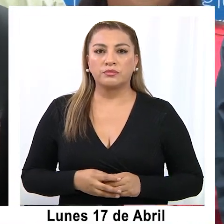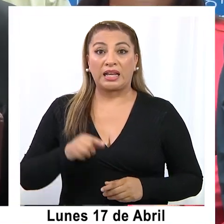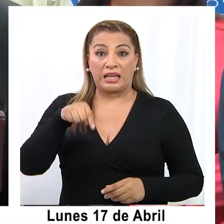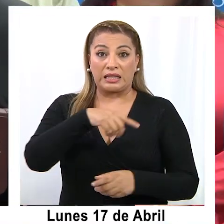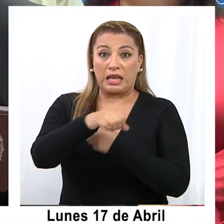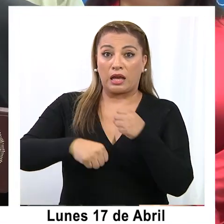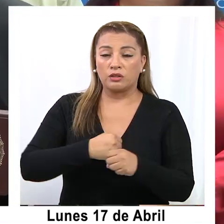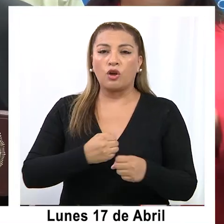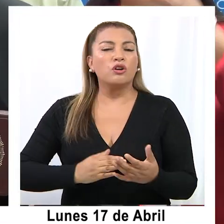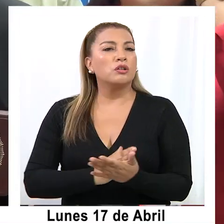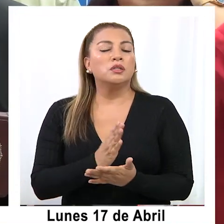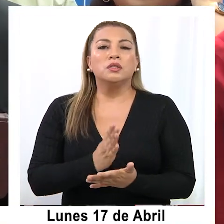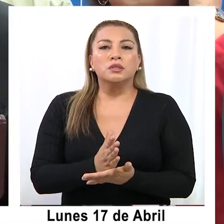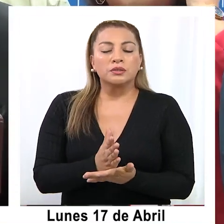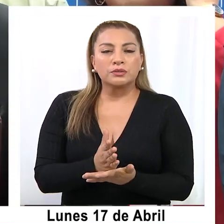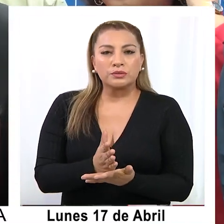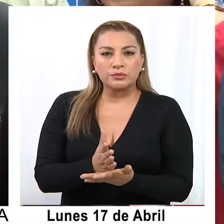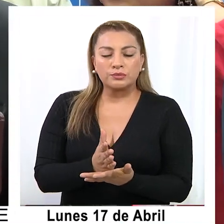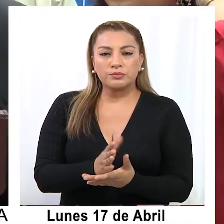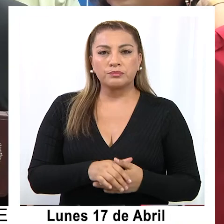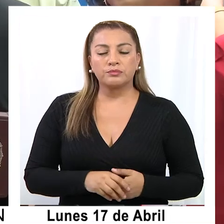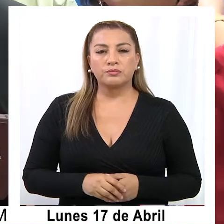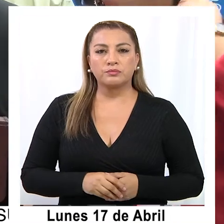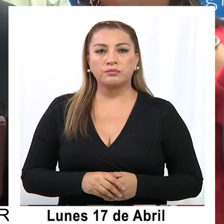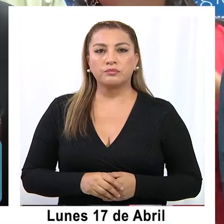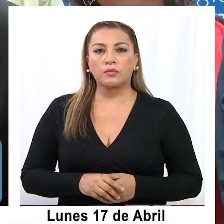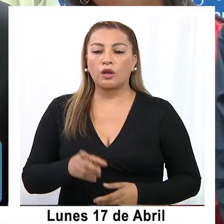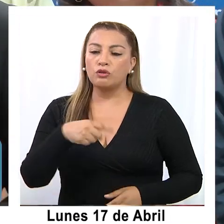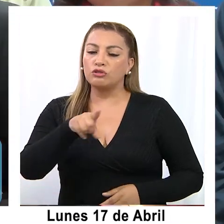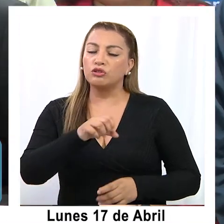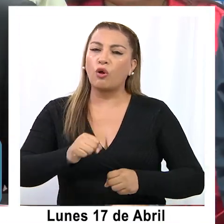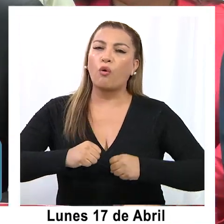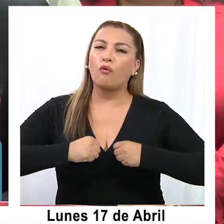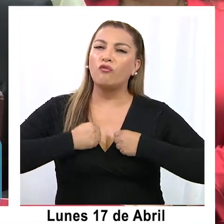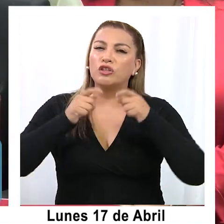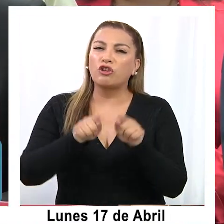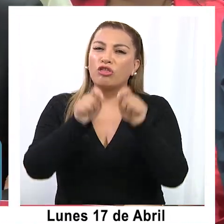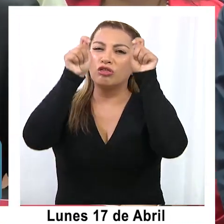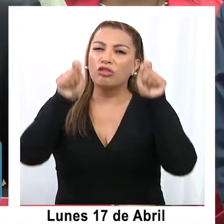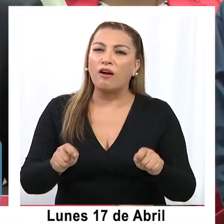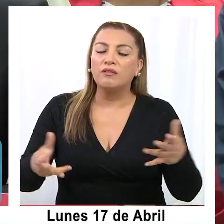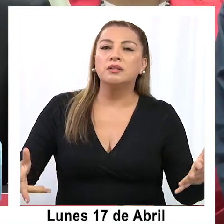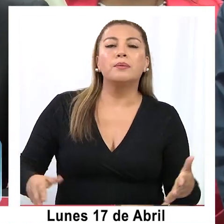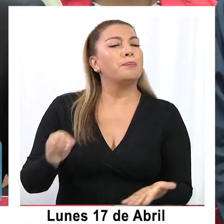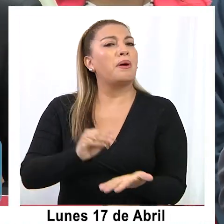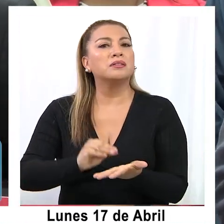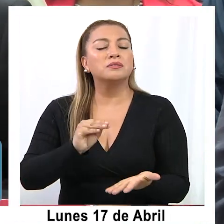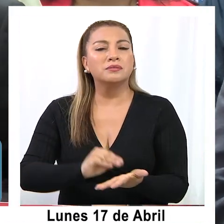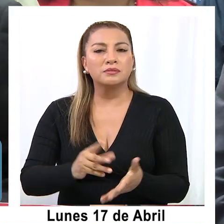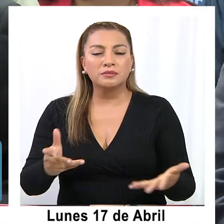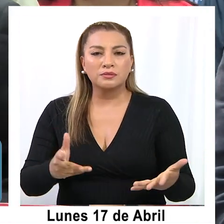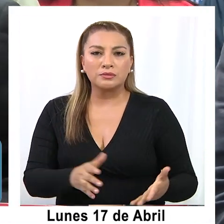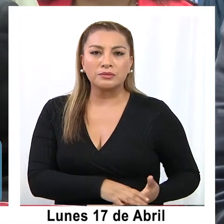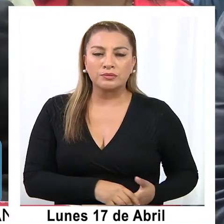presente año, tuvimos que, nuestros esfuerzos, doblegarlos para poder dar